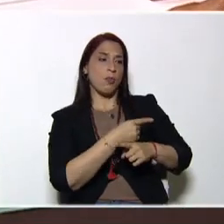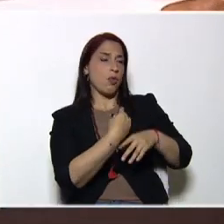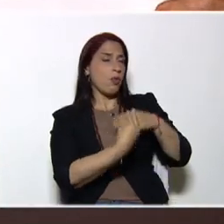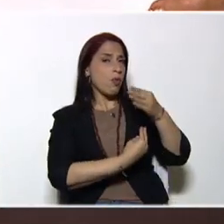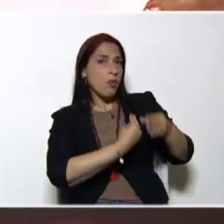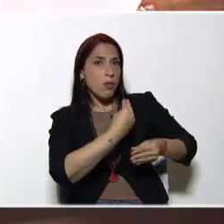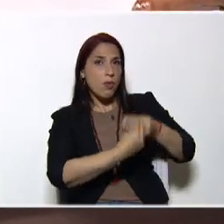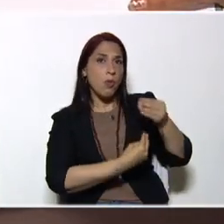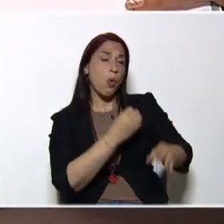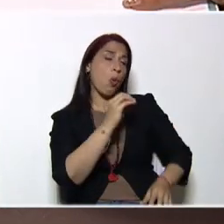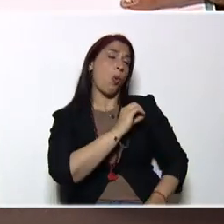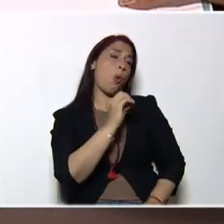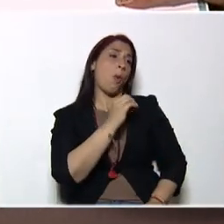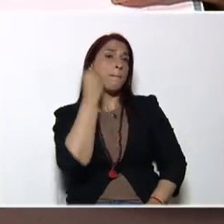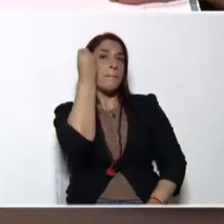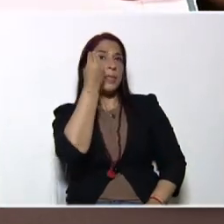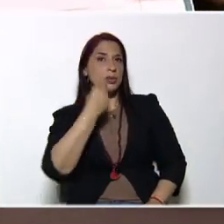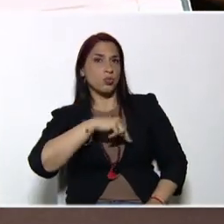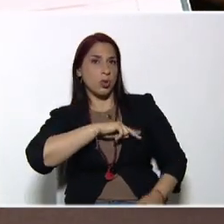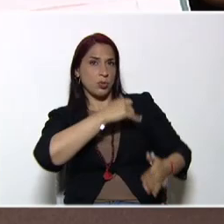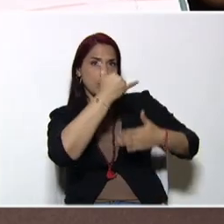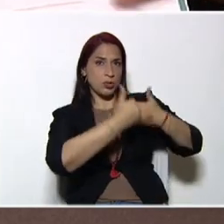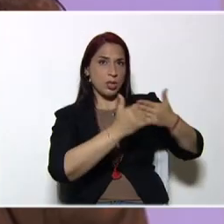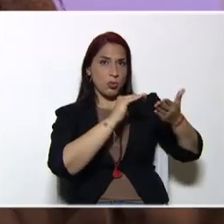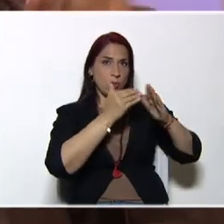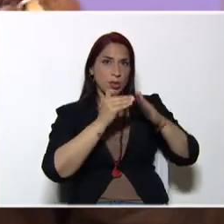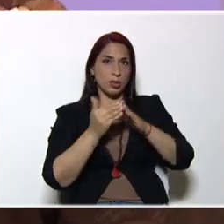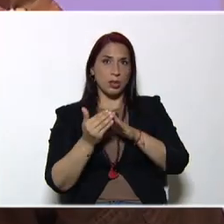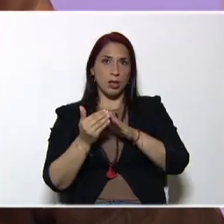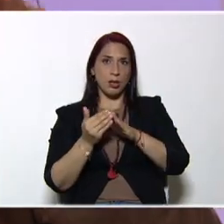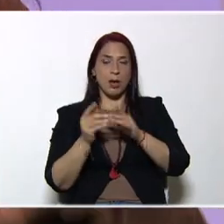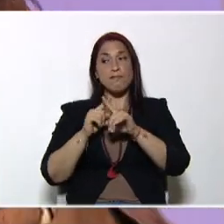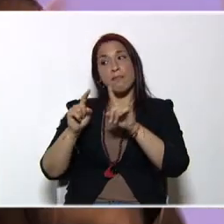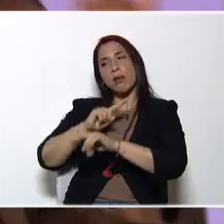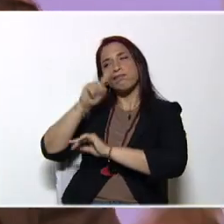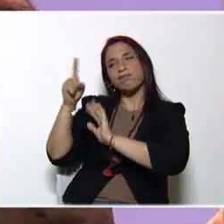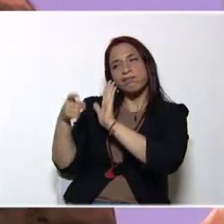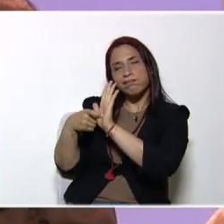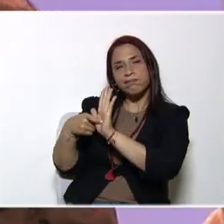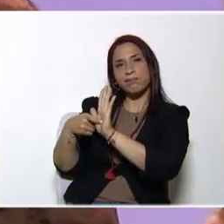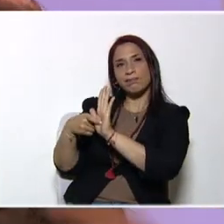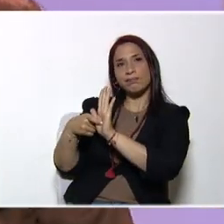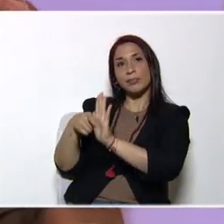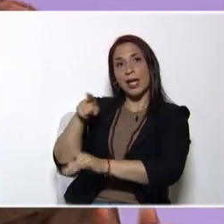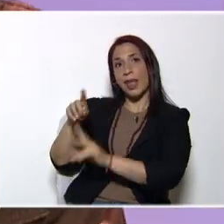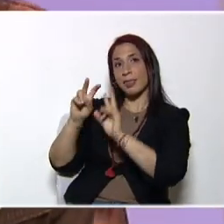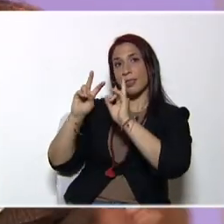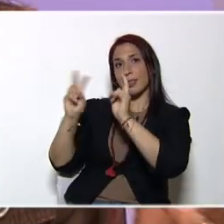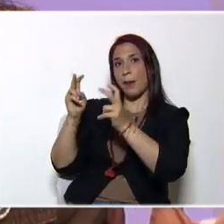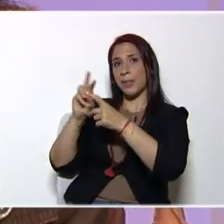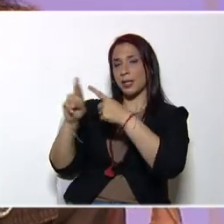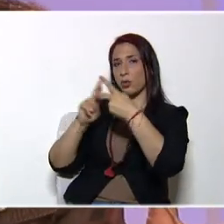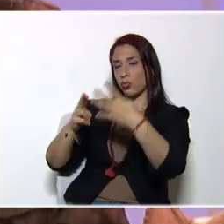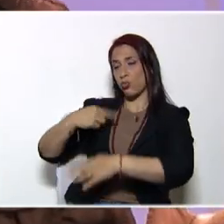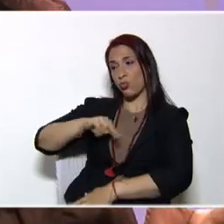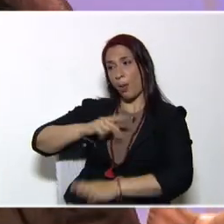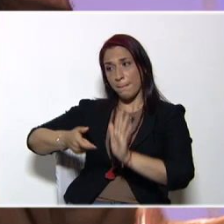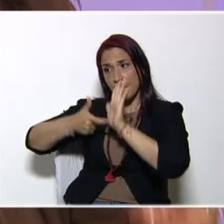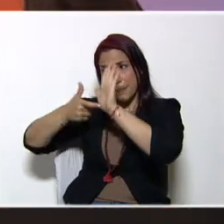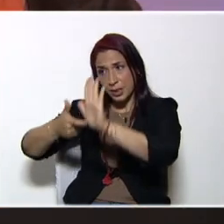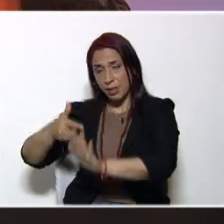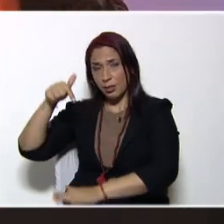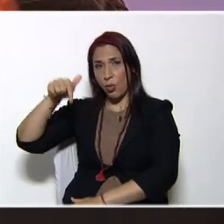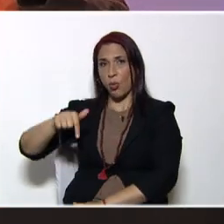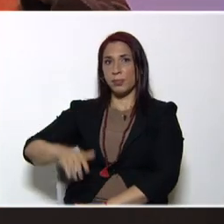realizado o pensado para nuestro proyecto comunitario. Y para complementar este tema y estos recursos que hemos presentado para